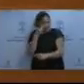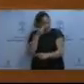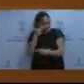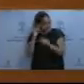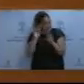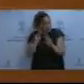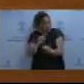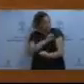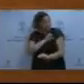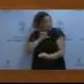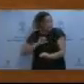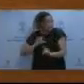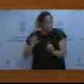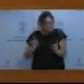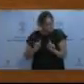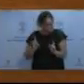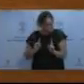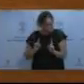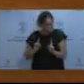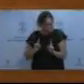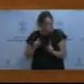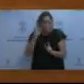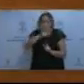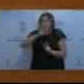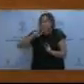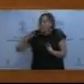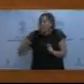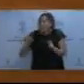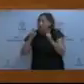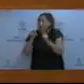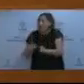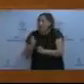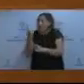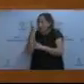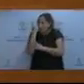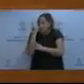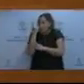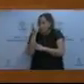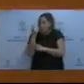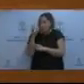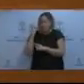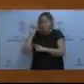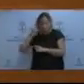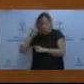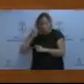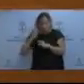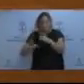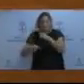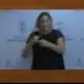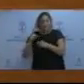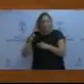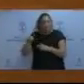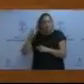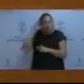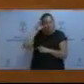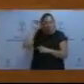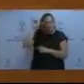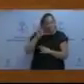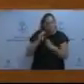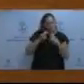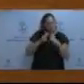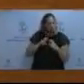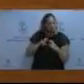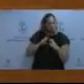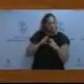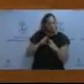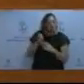individuales. Los beneficiarios son los alumnos, las familias y los profesores. Cuando uno habla con ellos, cuando uno los escucha, pero los escucha